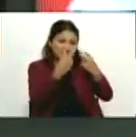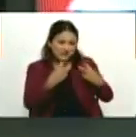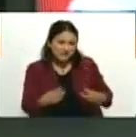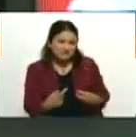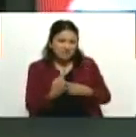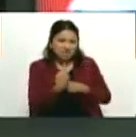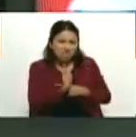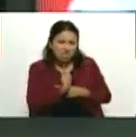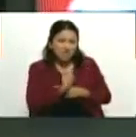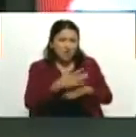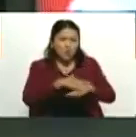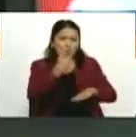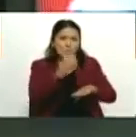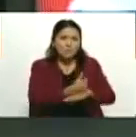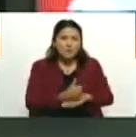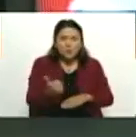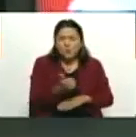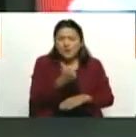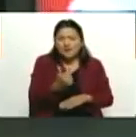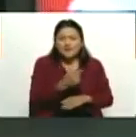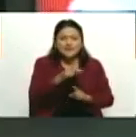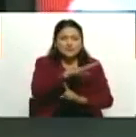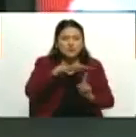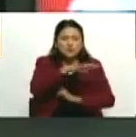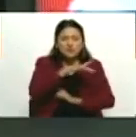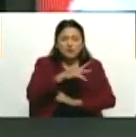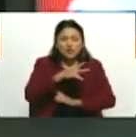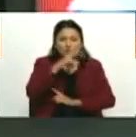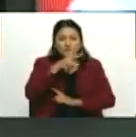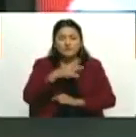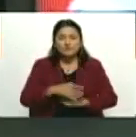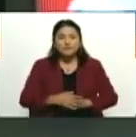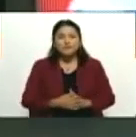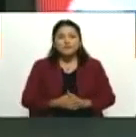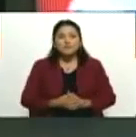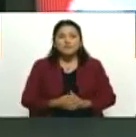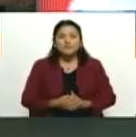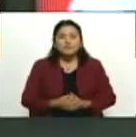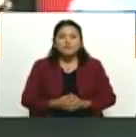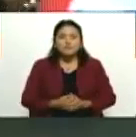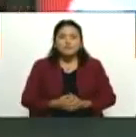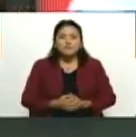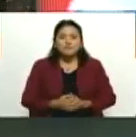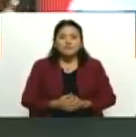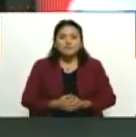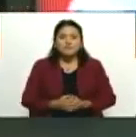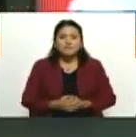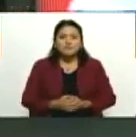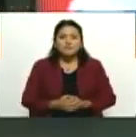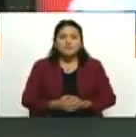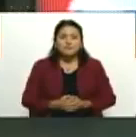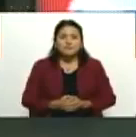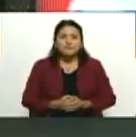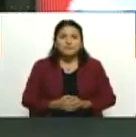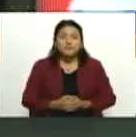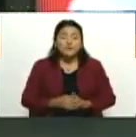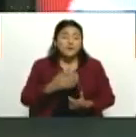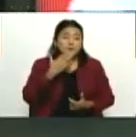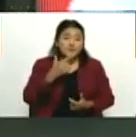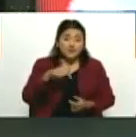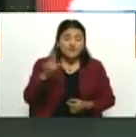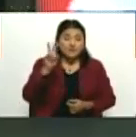nos acusan de cualquier barbaridad. Para ellos lo democrático, por ejemplo, en Venezuela hubiese